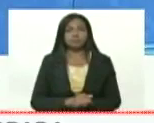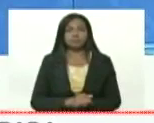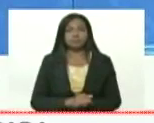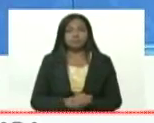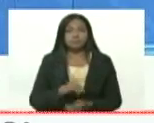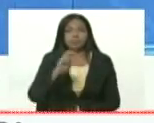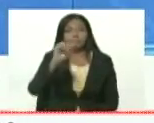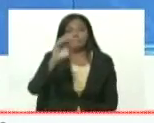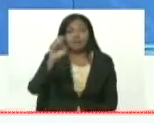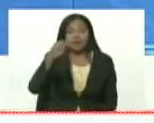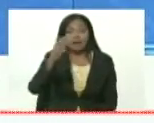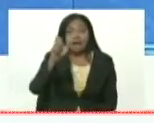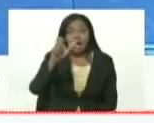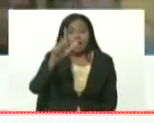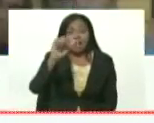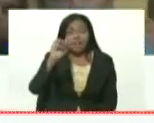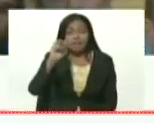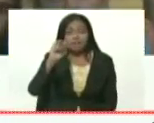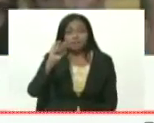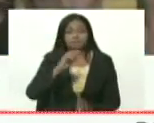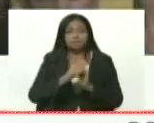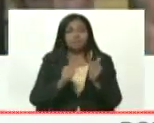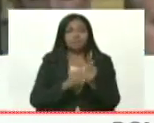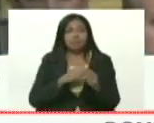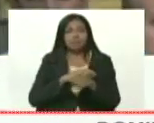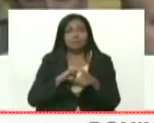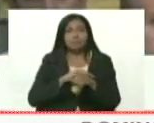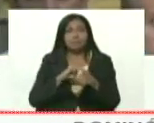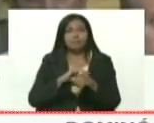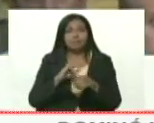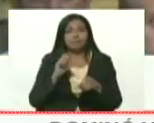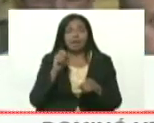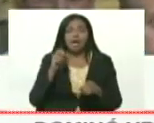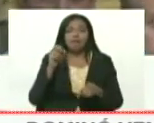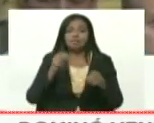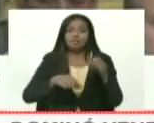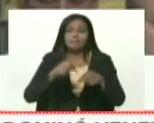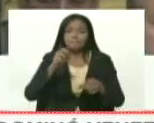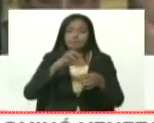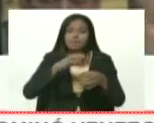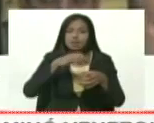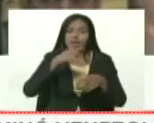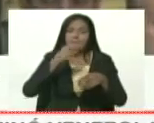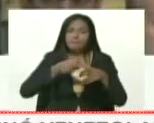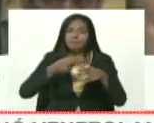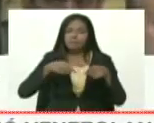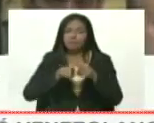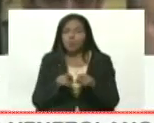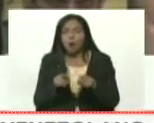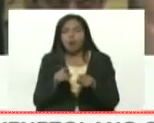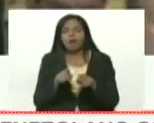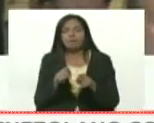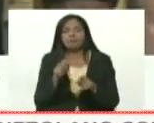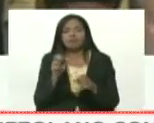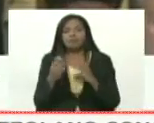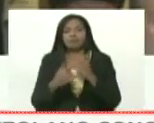Magali Enríquez, viceministra de Exploración e Inversión Ecominera y presidenta del Centro Nacional de Tecnología